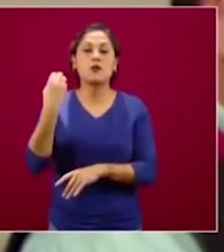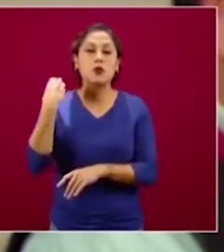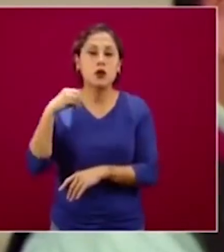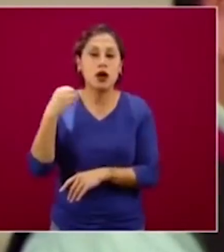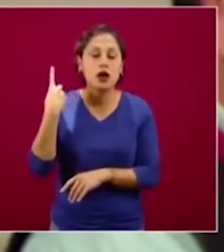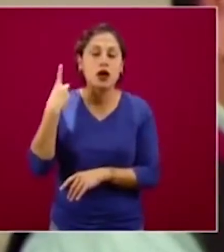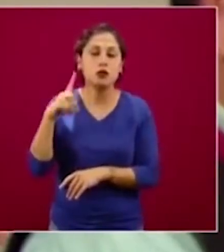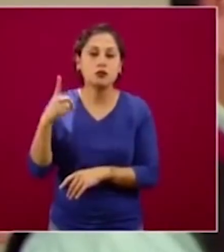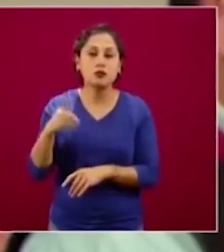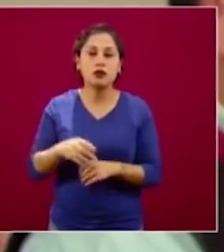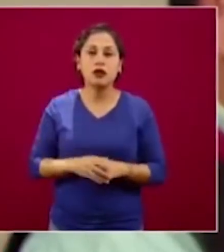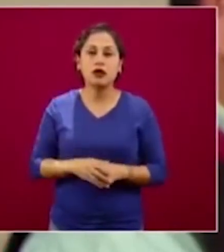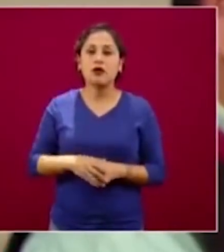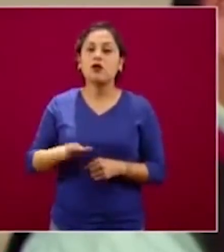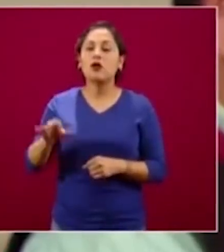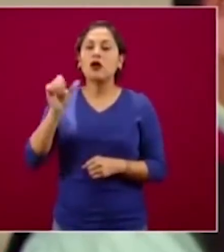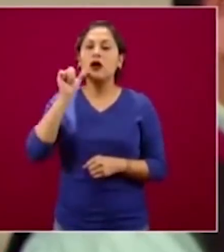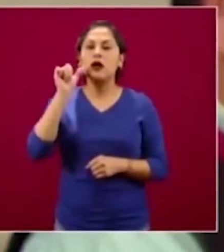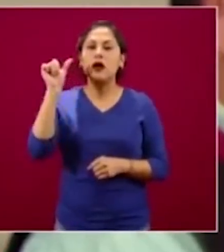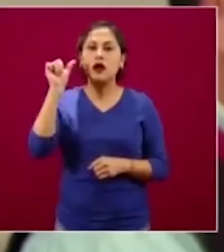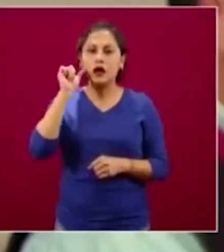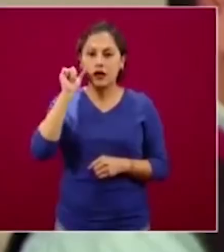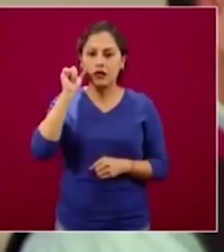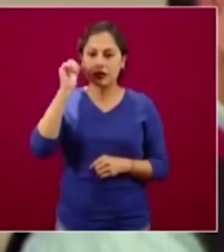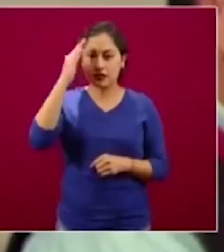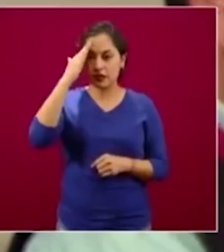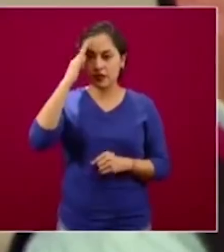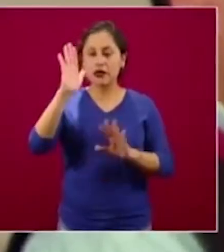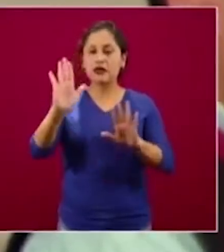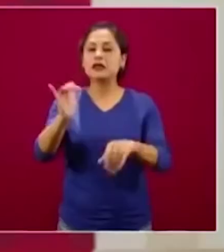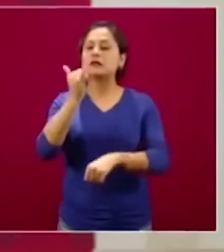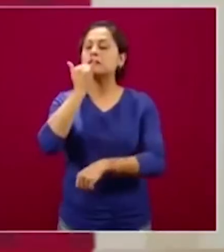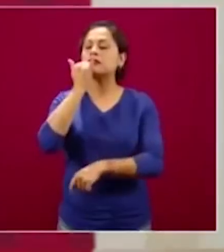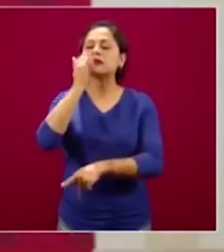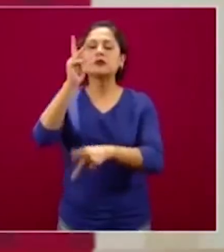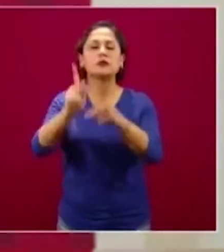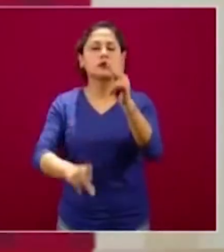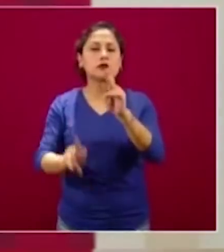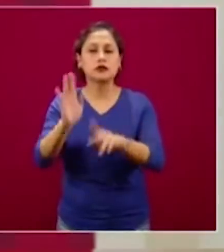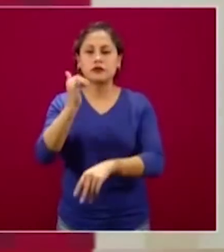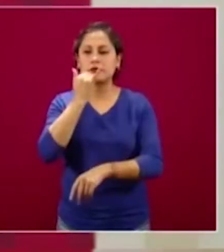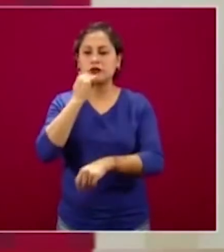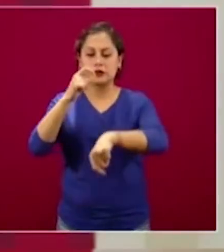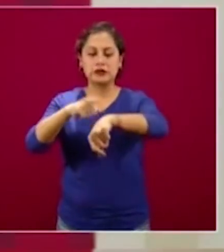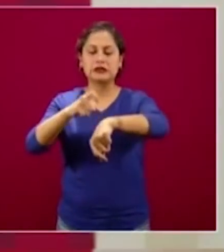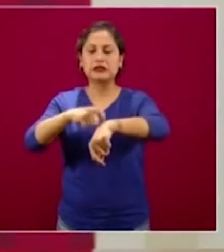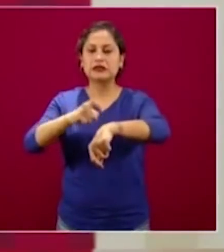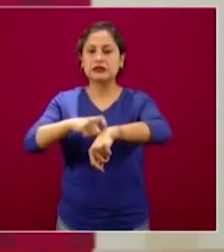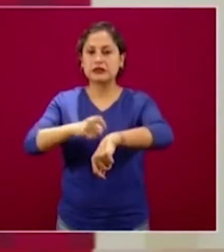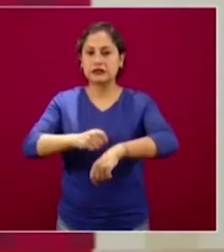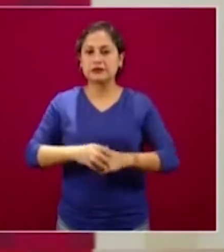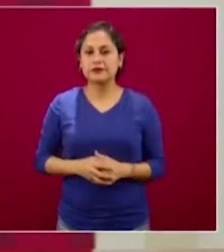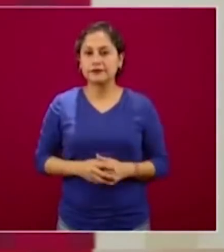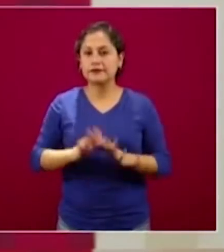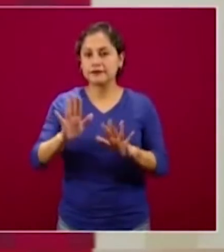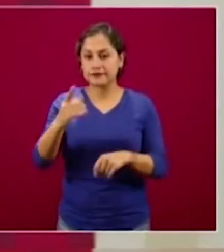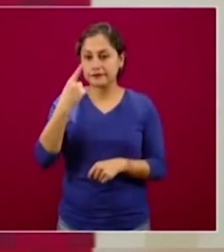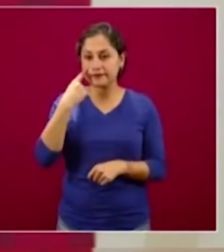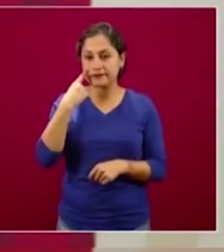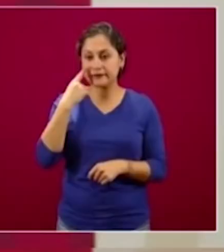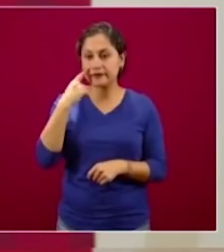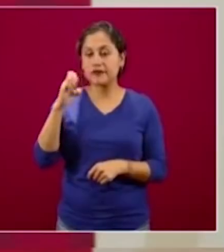Y ayer encabezaba la lista de casos Déjeme activos. interrumpirle para que no se me vaya el tiempo sin hacer la aclaración. Es una